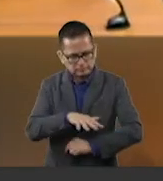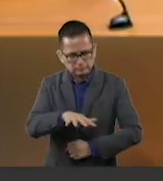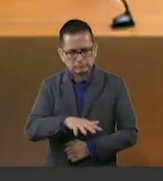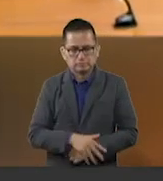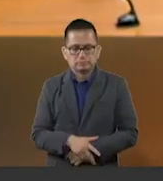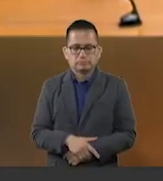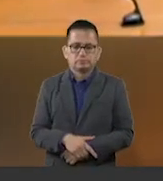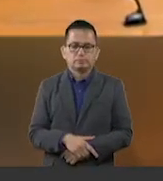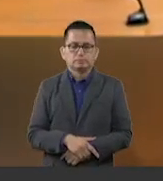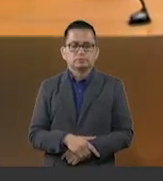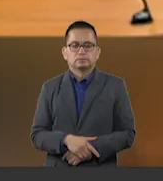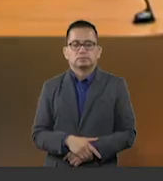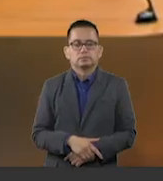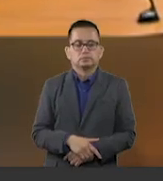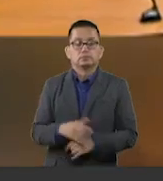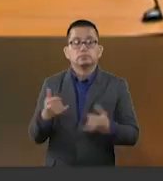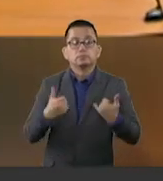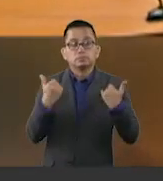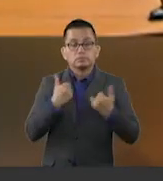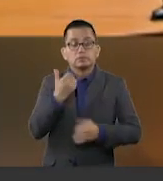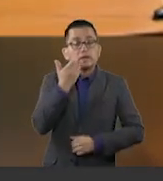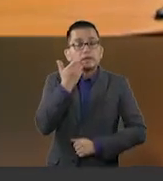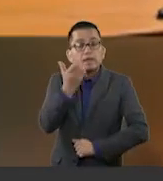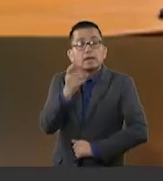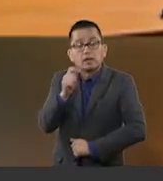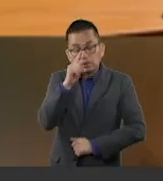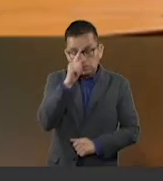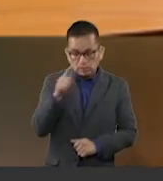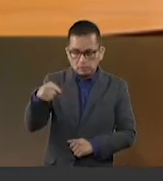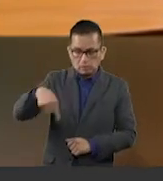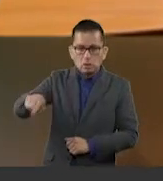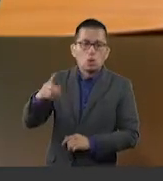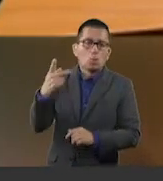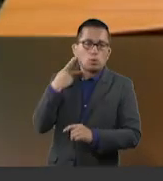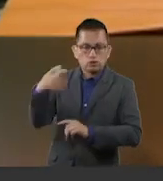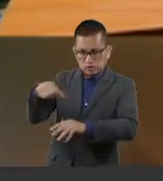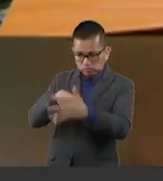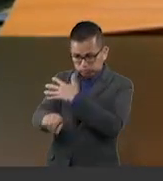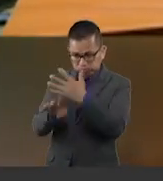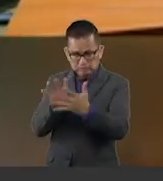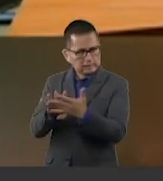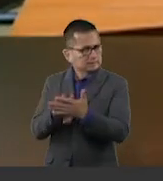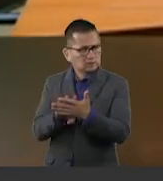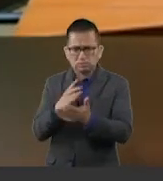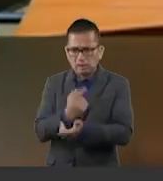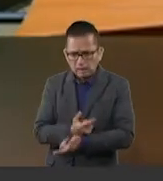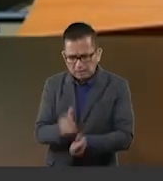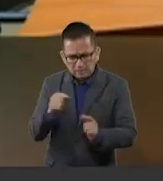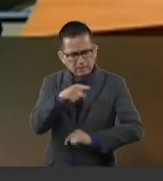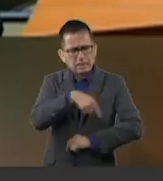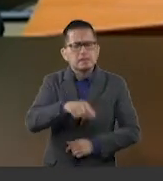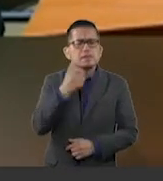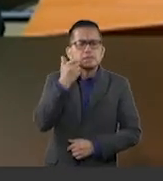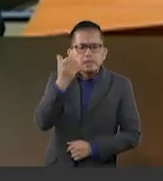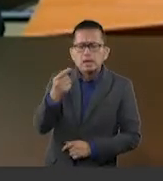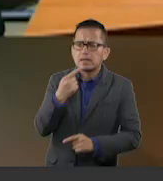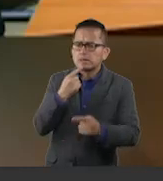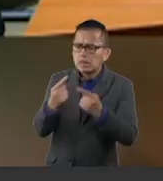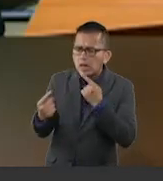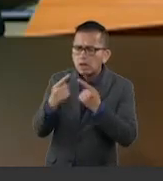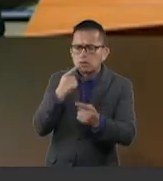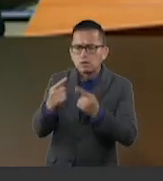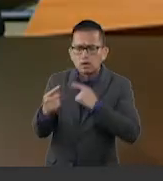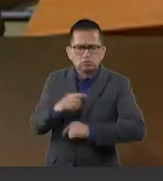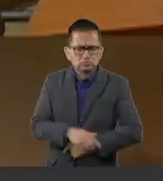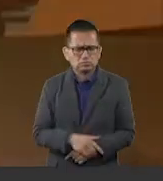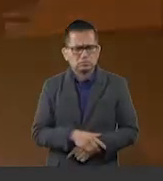Los jóvenes luchaban por libertad a los presos políticos, luchaban por que hubiera diálogo. Y bueno, lo